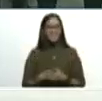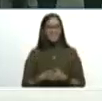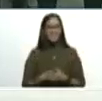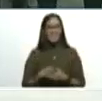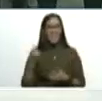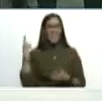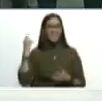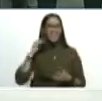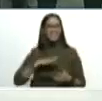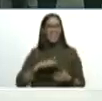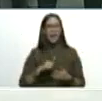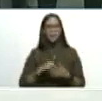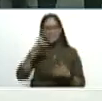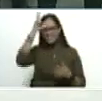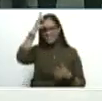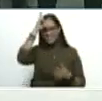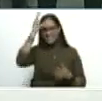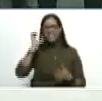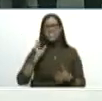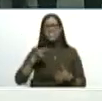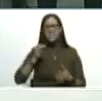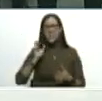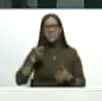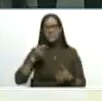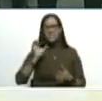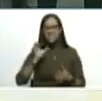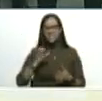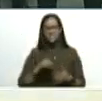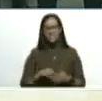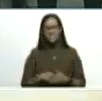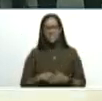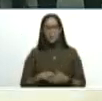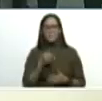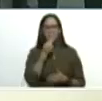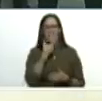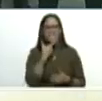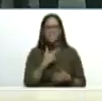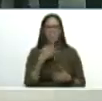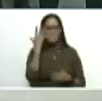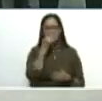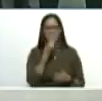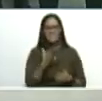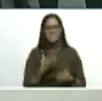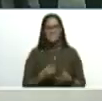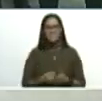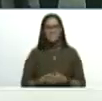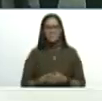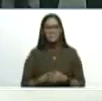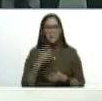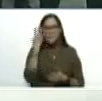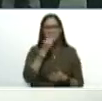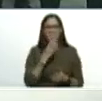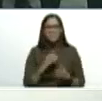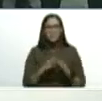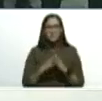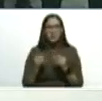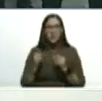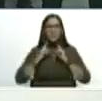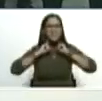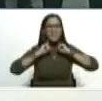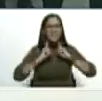estábamos en Chichiribichi de Falcón. Bellísimo, mira, eso es bellísimo. Bellísimo, toda esa